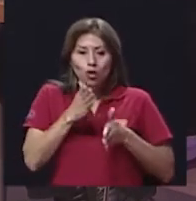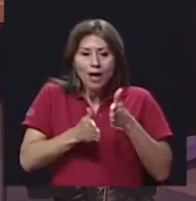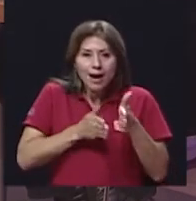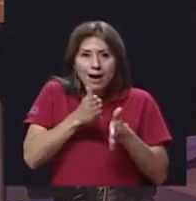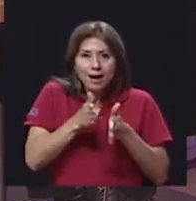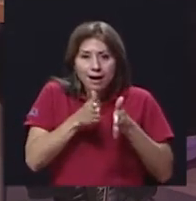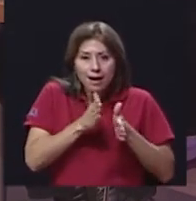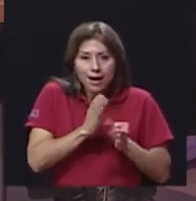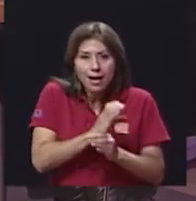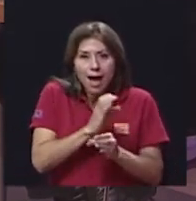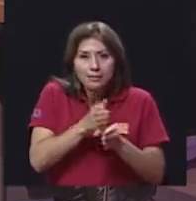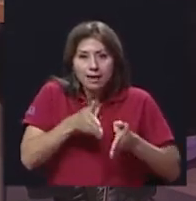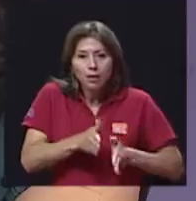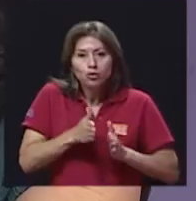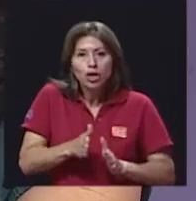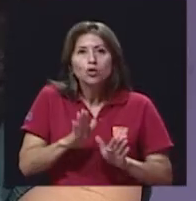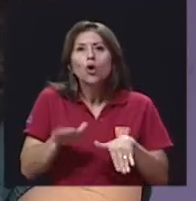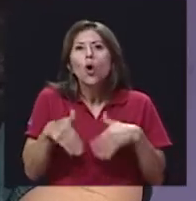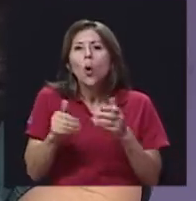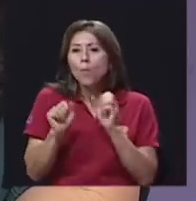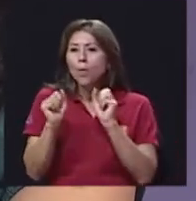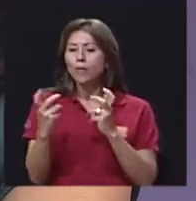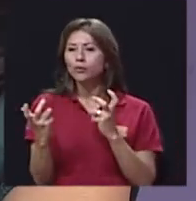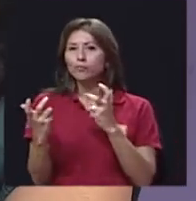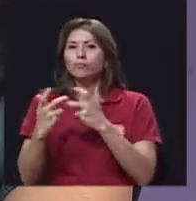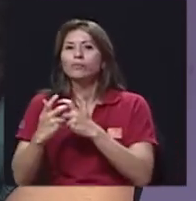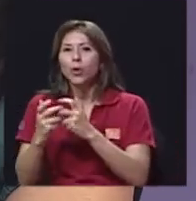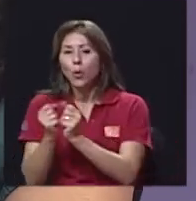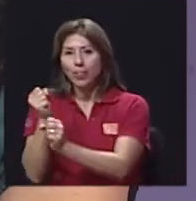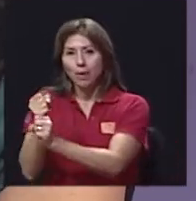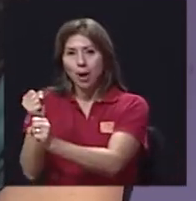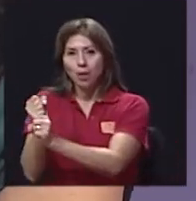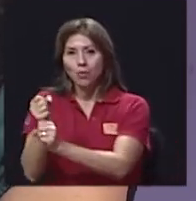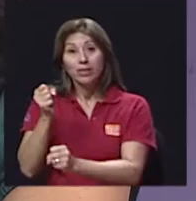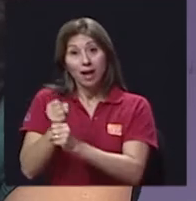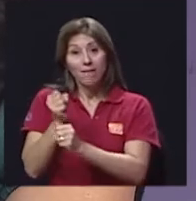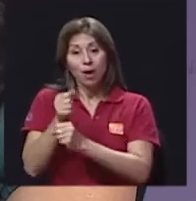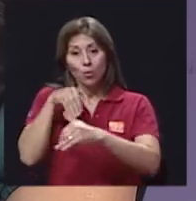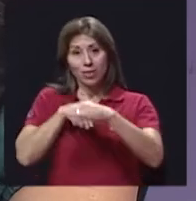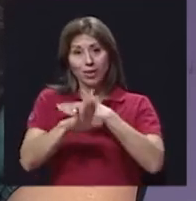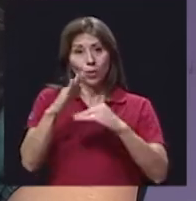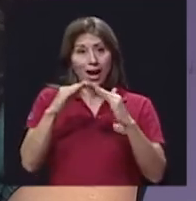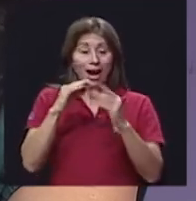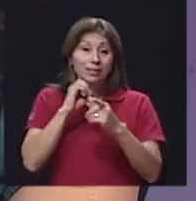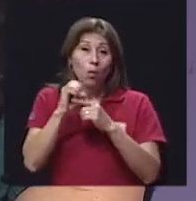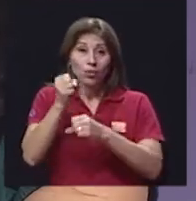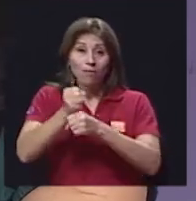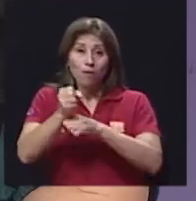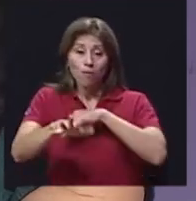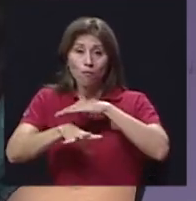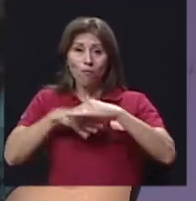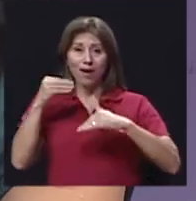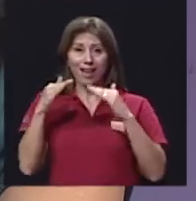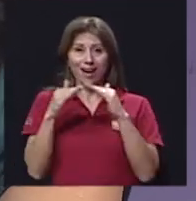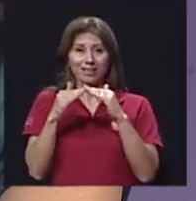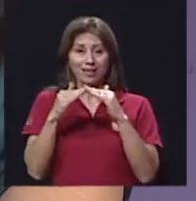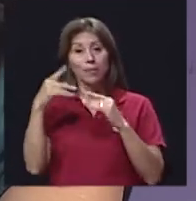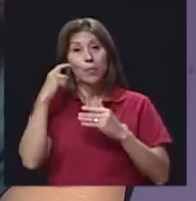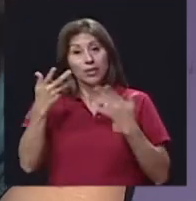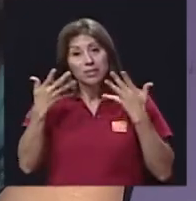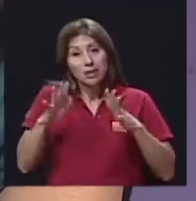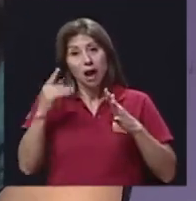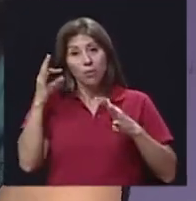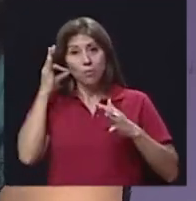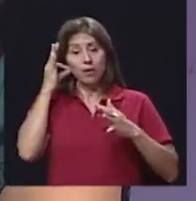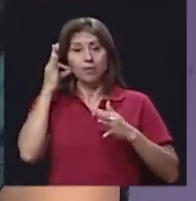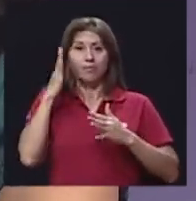mamás con el trabajo tanto si ese trabajo se realiza dentro de la casa como fuera de la casa porque bueno ser mamá ya implica de por sí ser